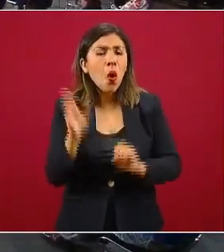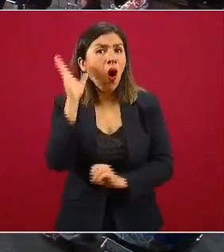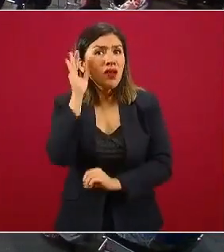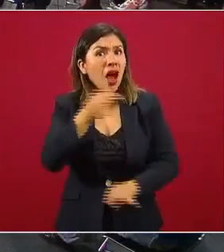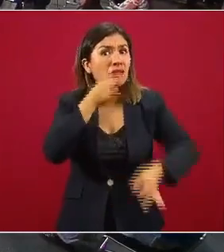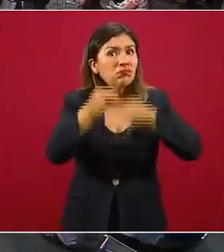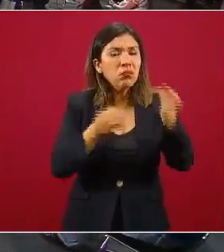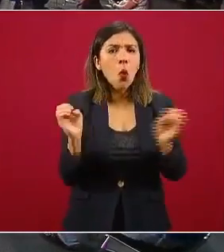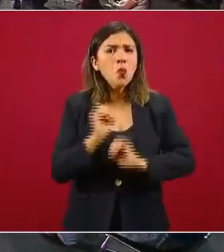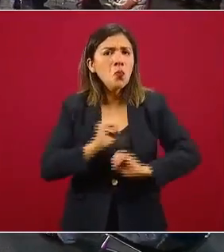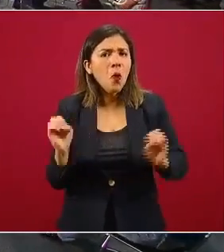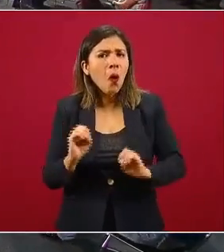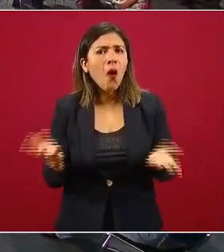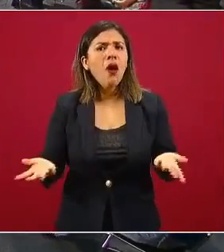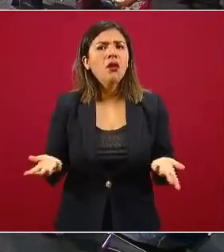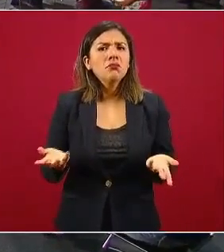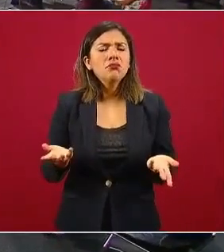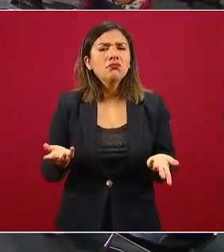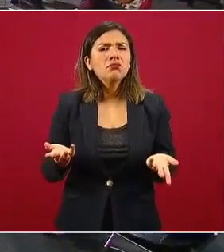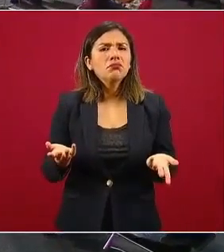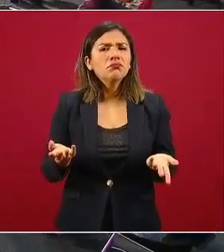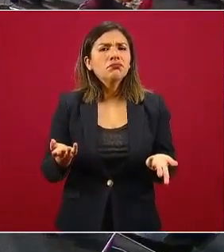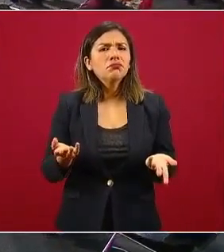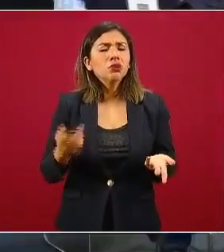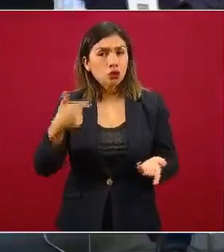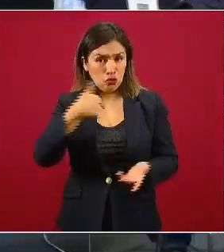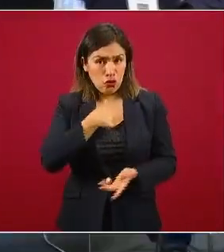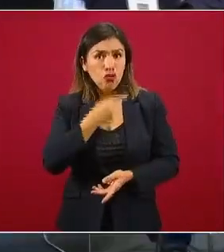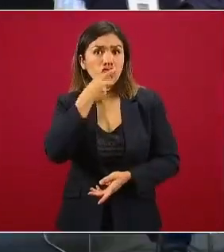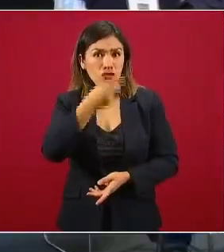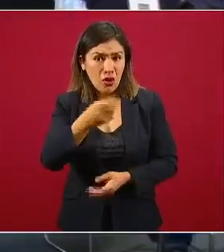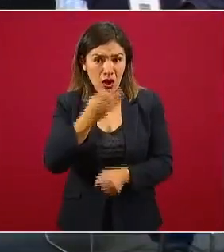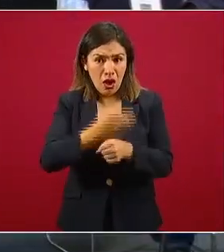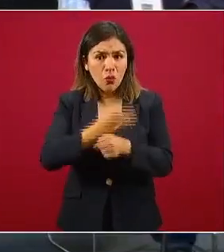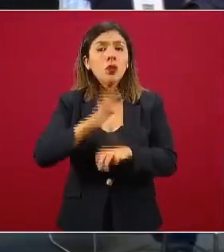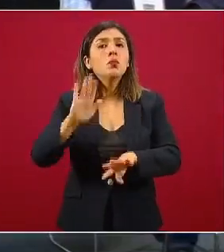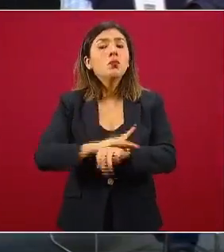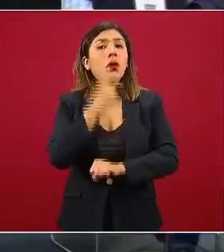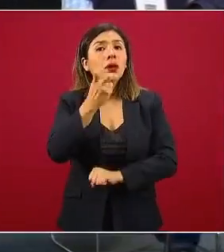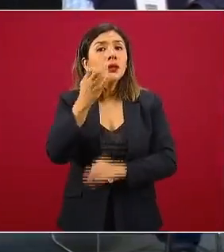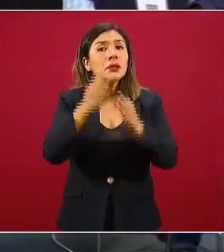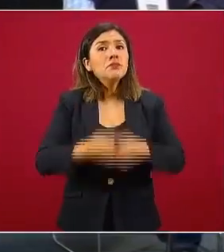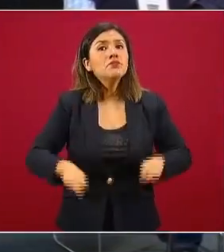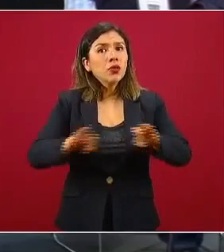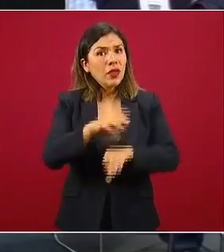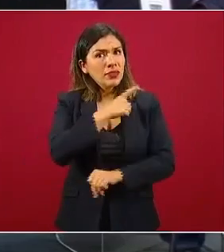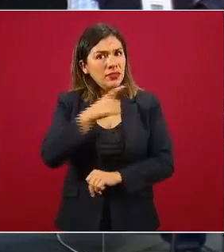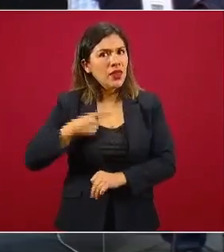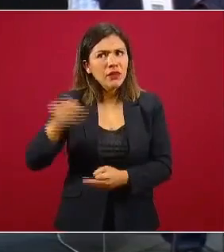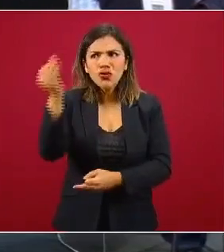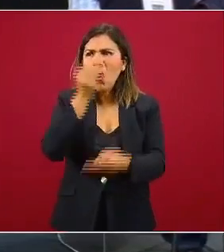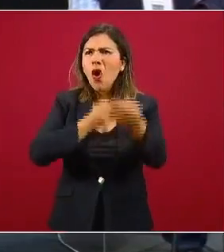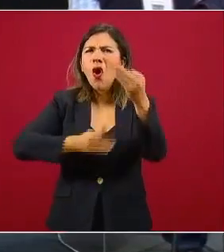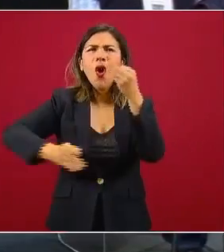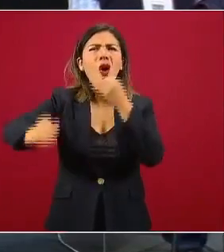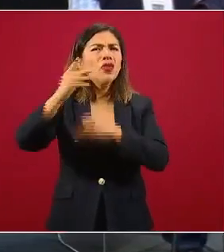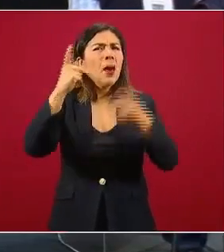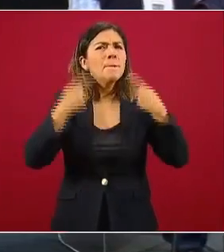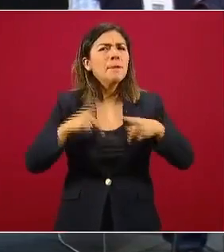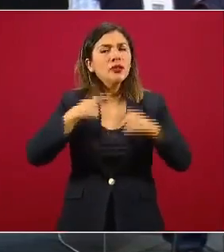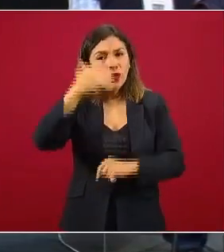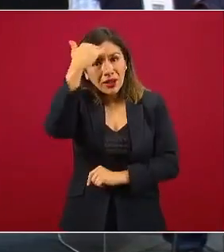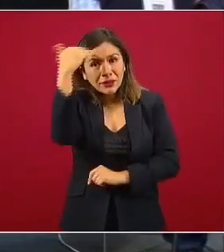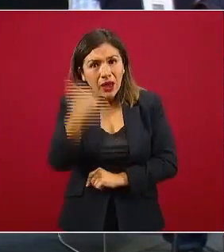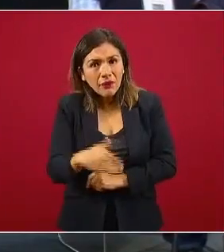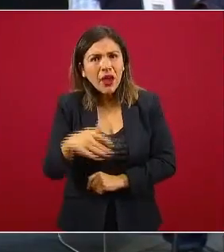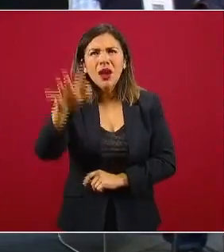radio. Y lo digo y lo comento porque es importante que llegue a todas las comunidades, a todos